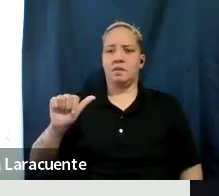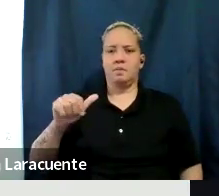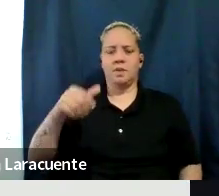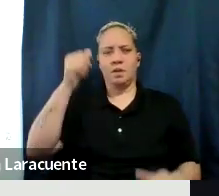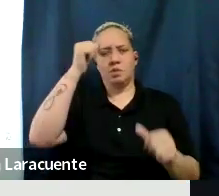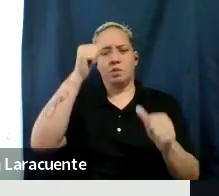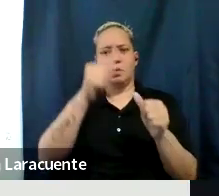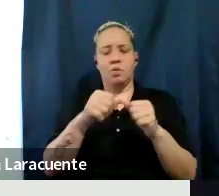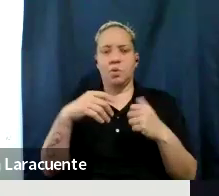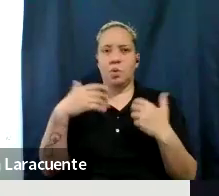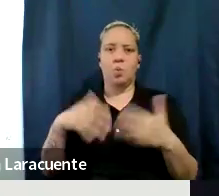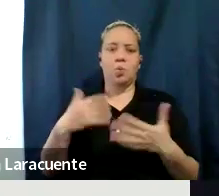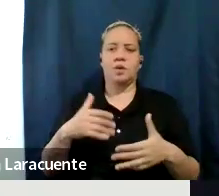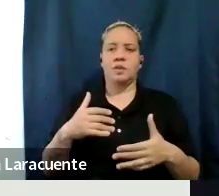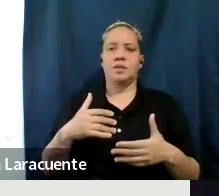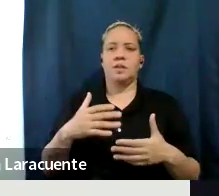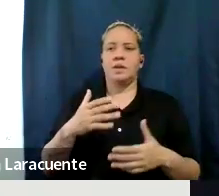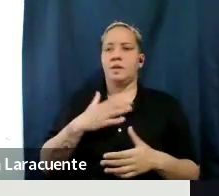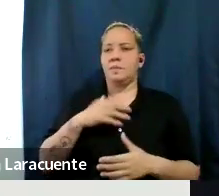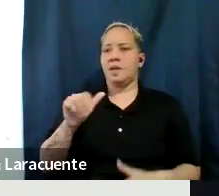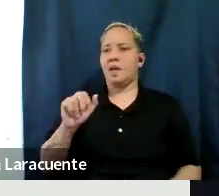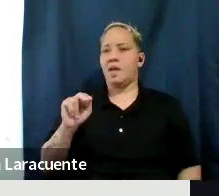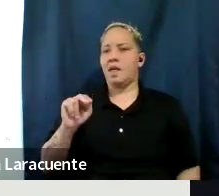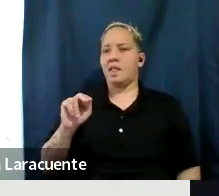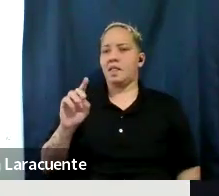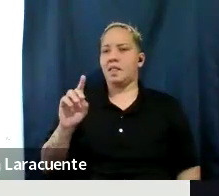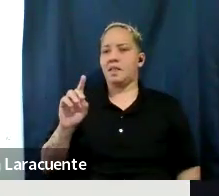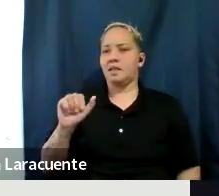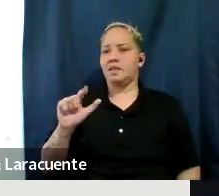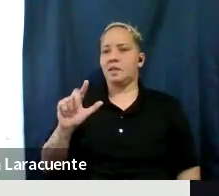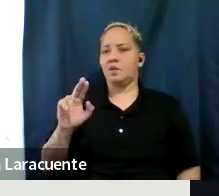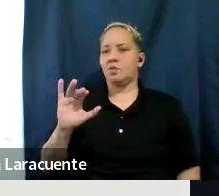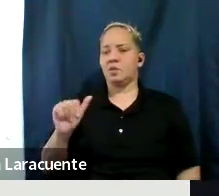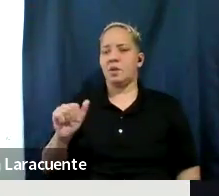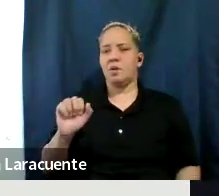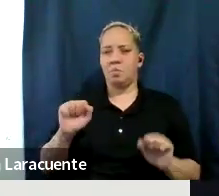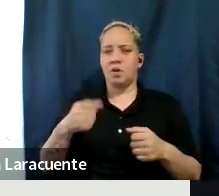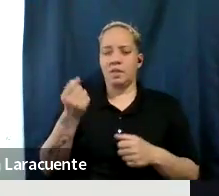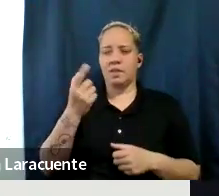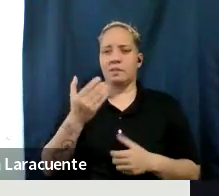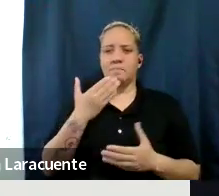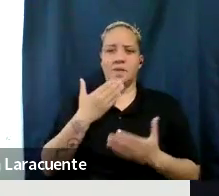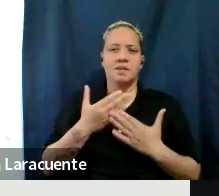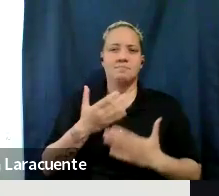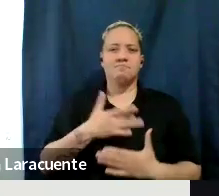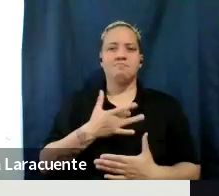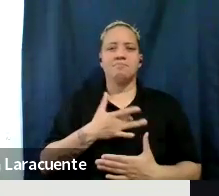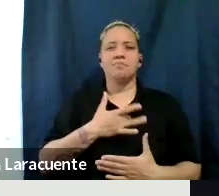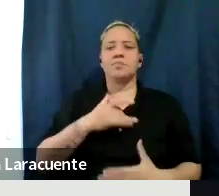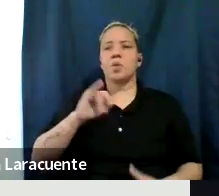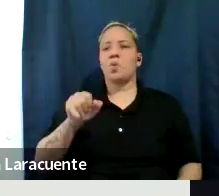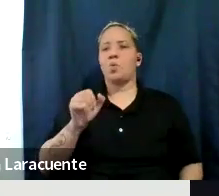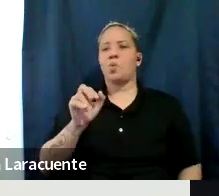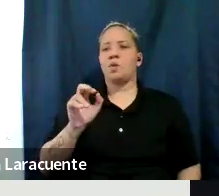también poderosamente a mi Andalucía natal, ¿no? Entonces, puedo comprender bien esa sensación de Juan Ramón Jiménez, porque hay